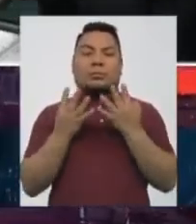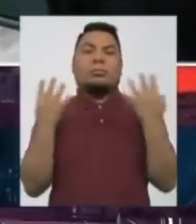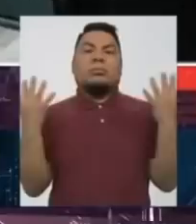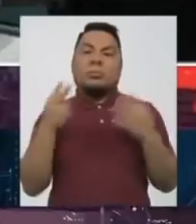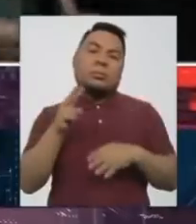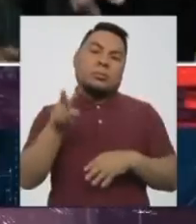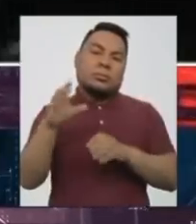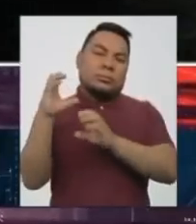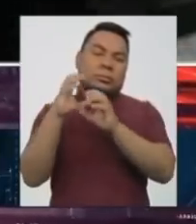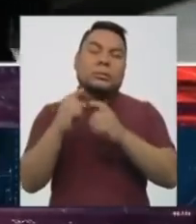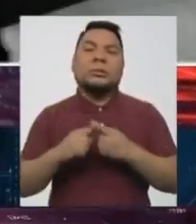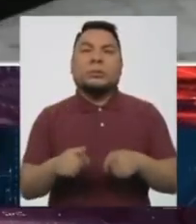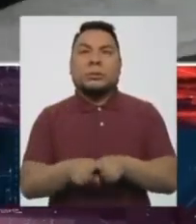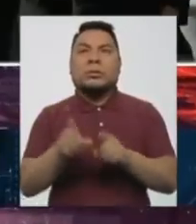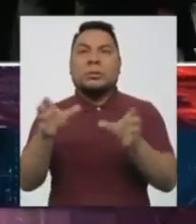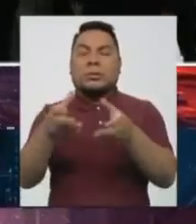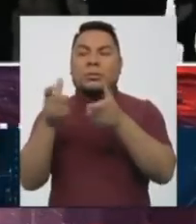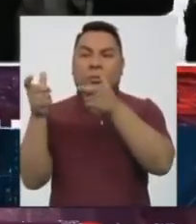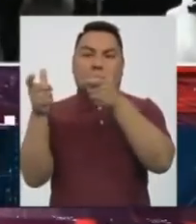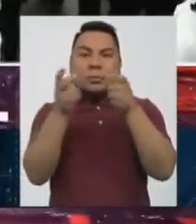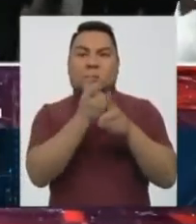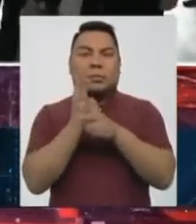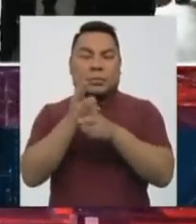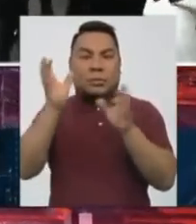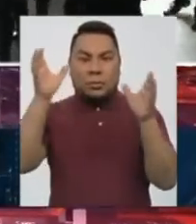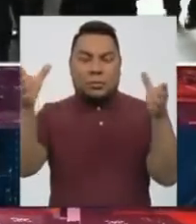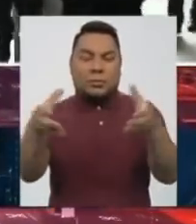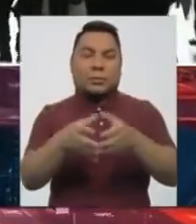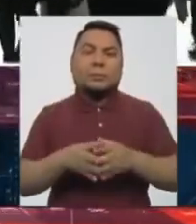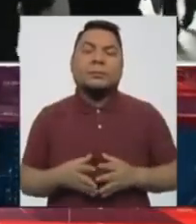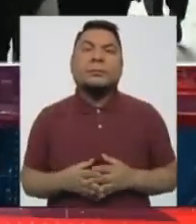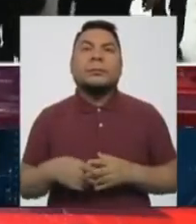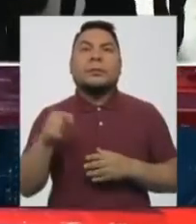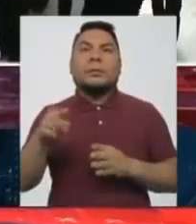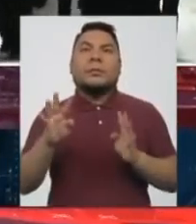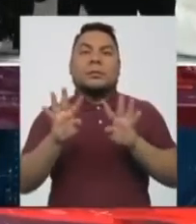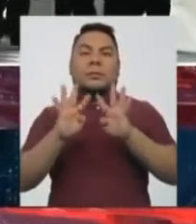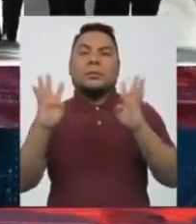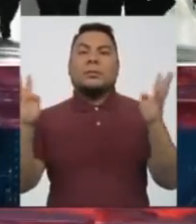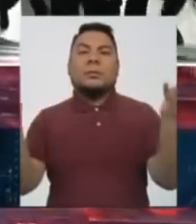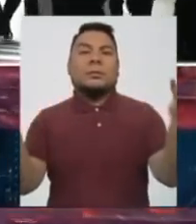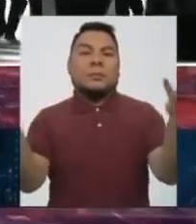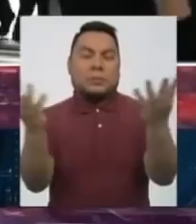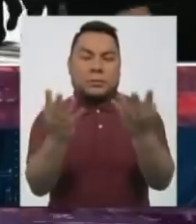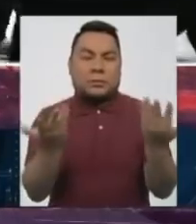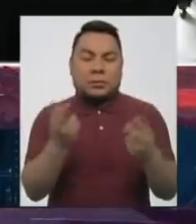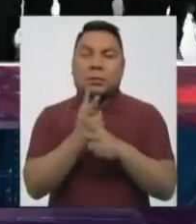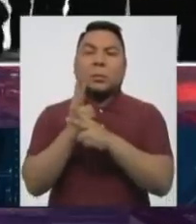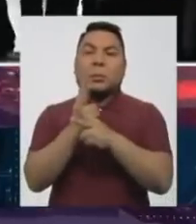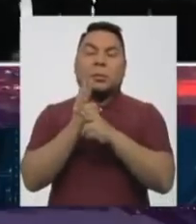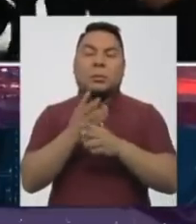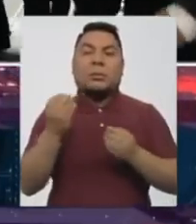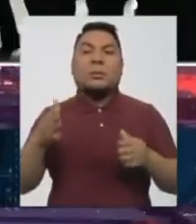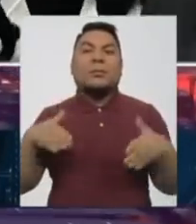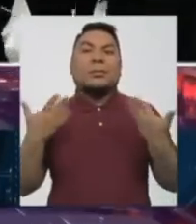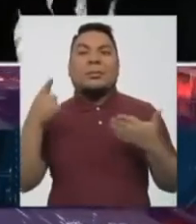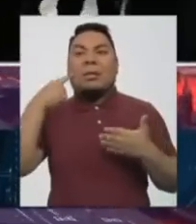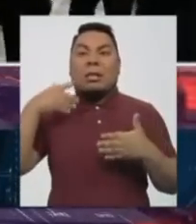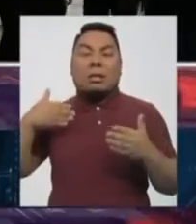él, la seguridad del Congreso de la República, cercando algunas de las entradas para evitar justamente que